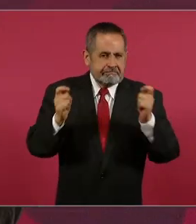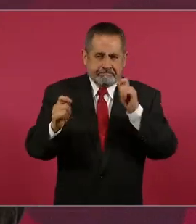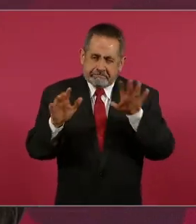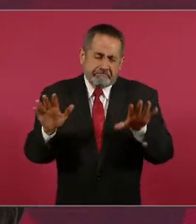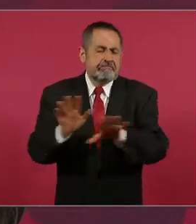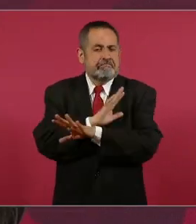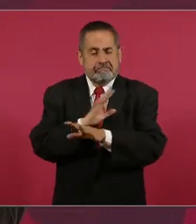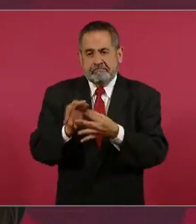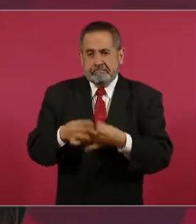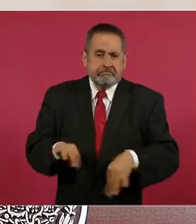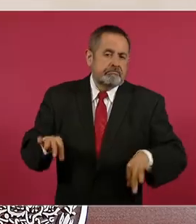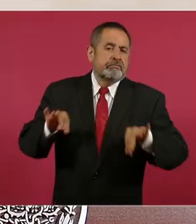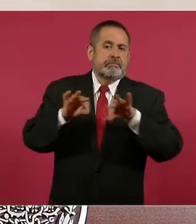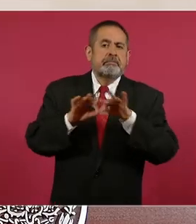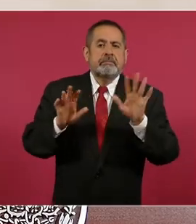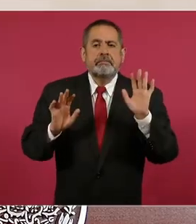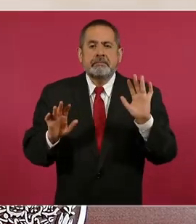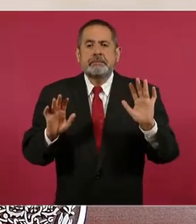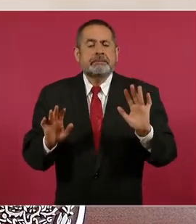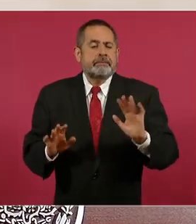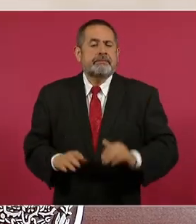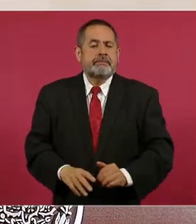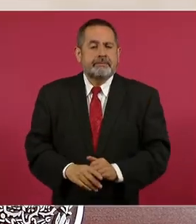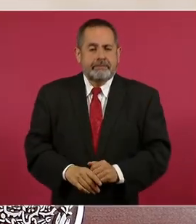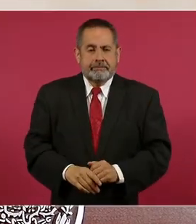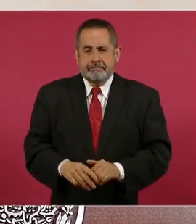muy interesante,